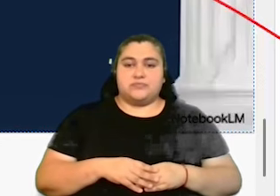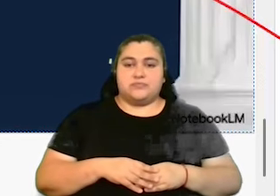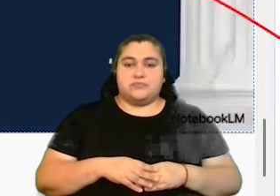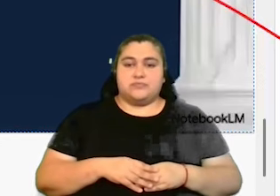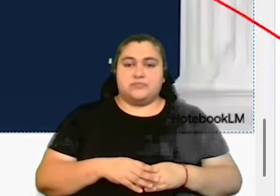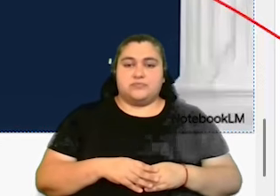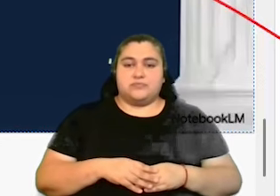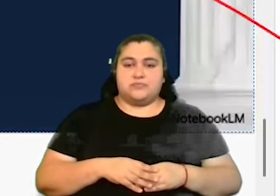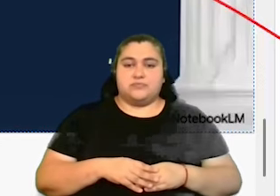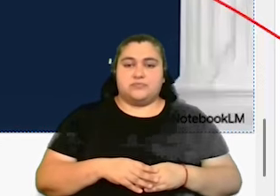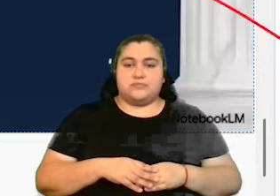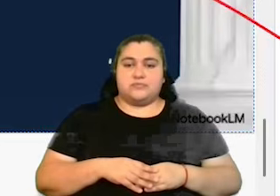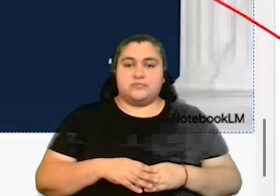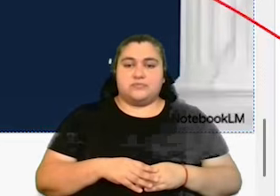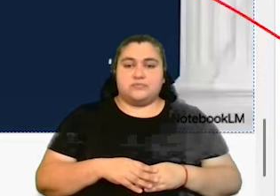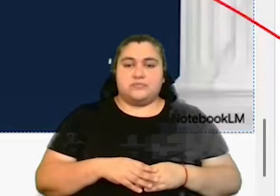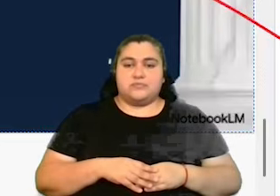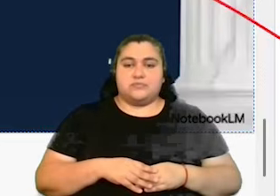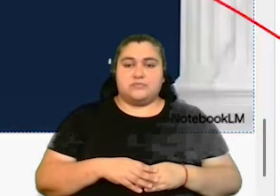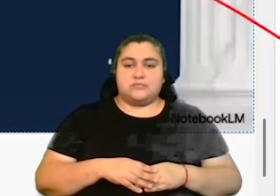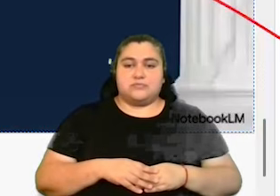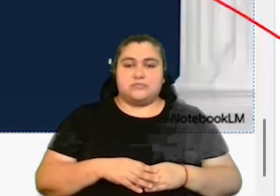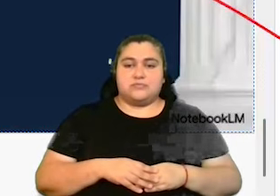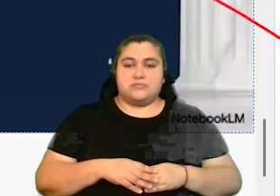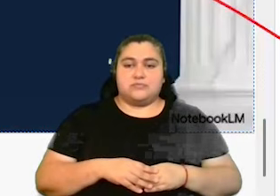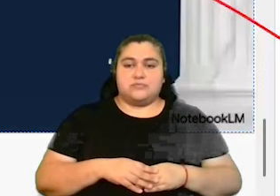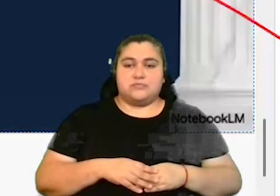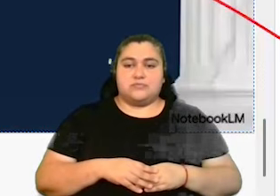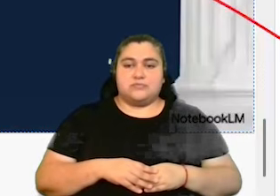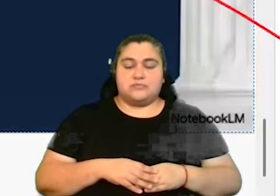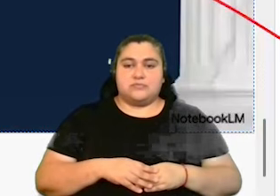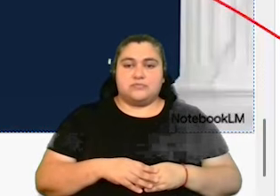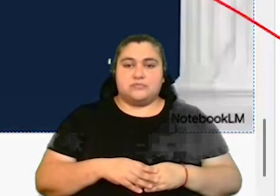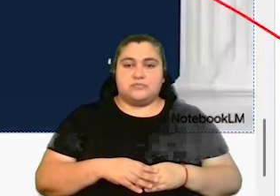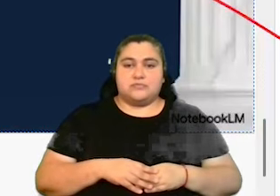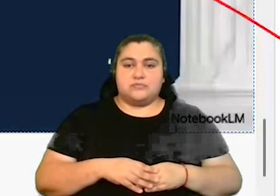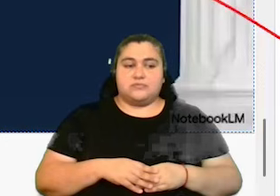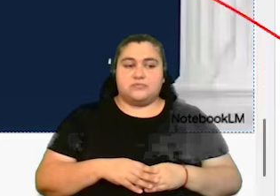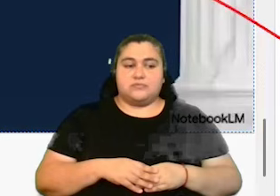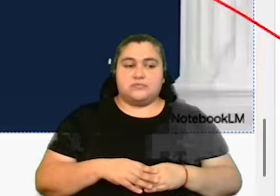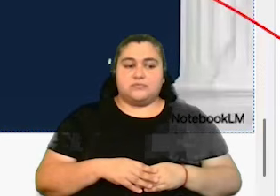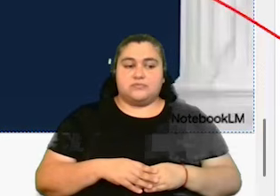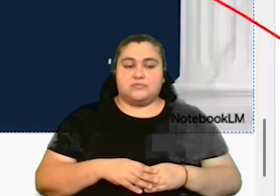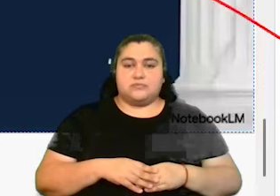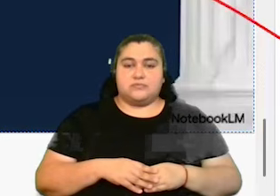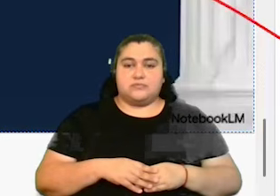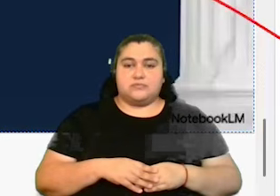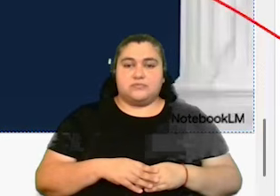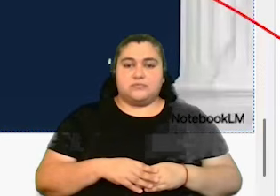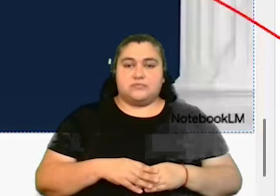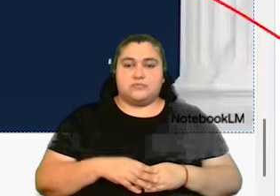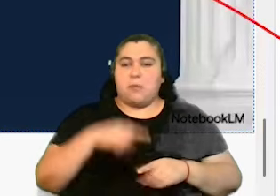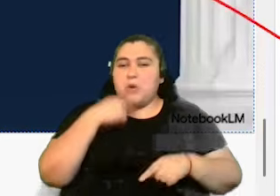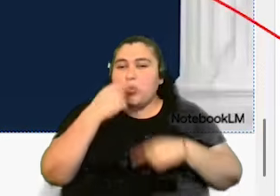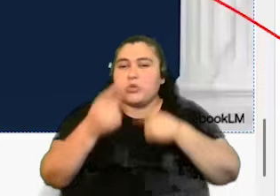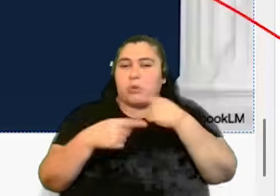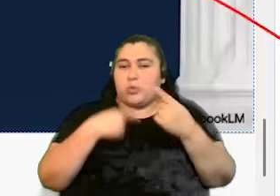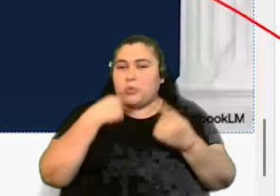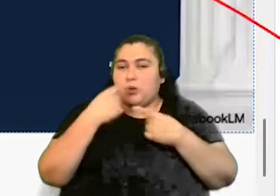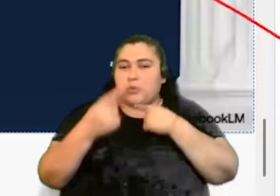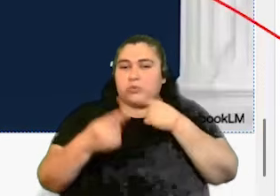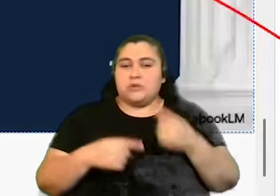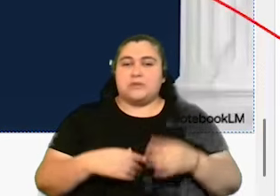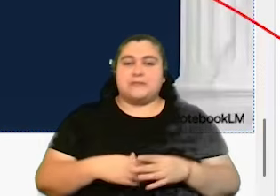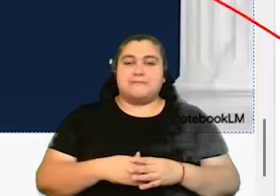Y acá, Em, a ver, estoy pasando las preguntas. Y